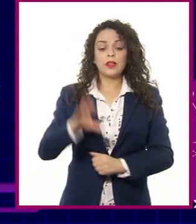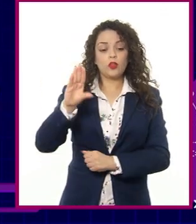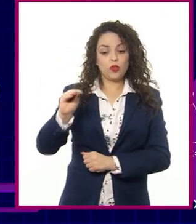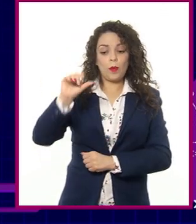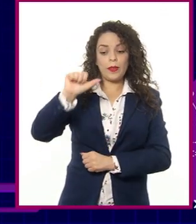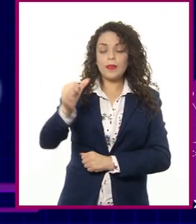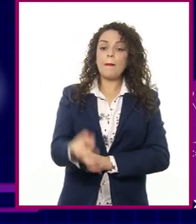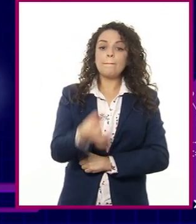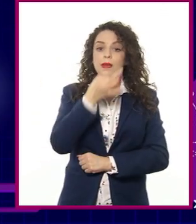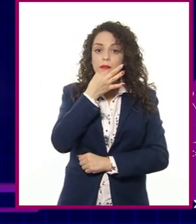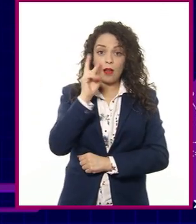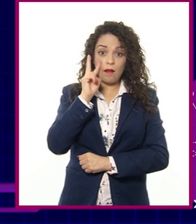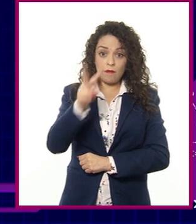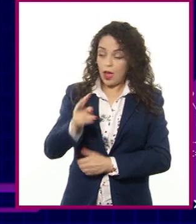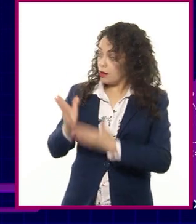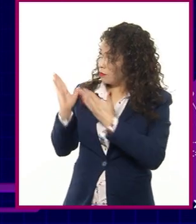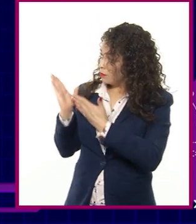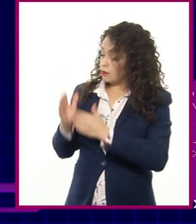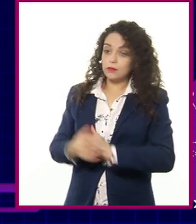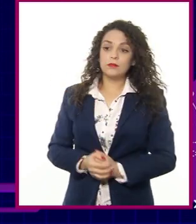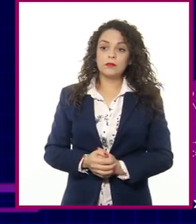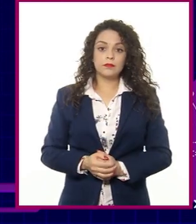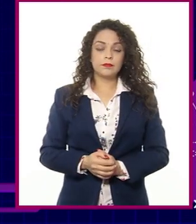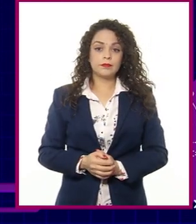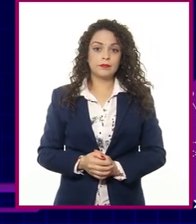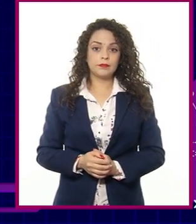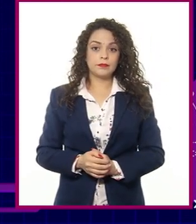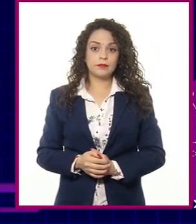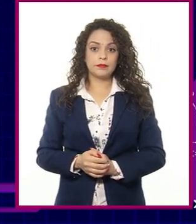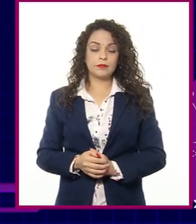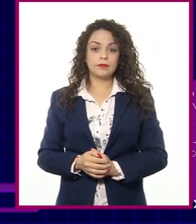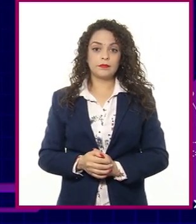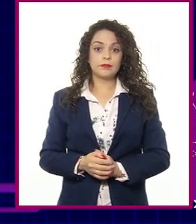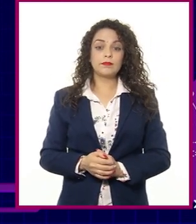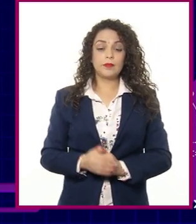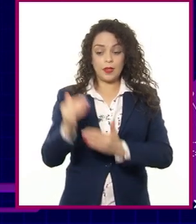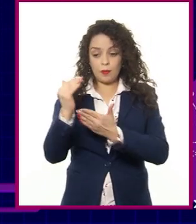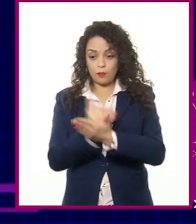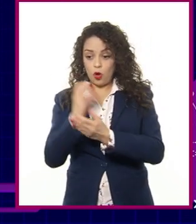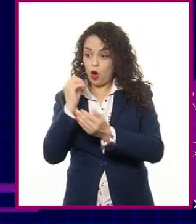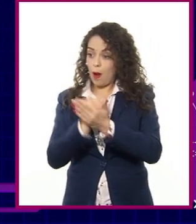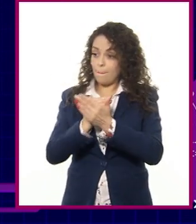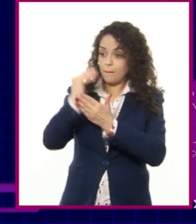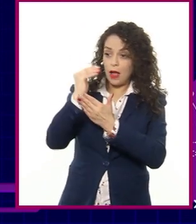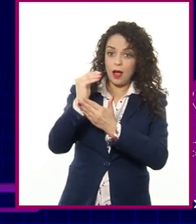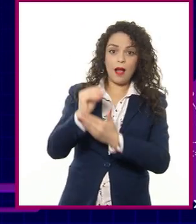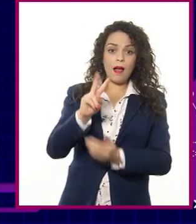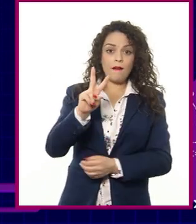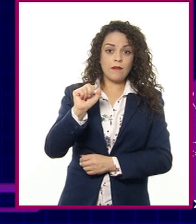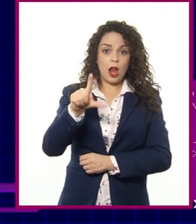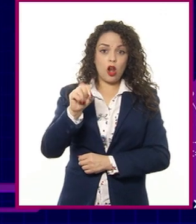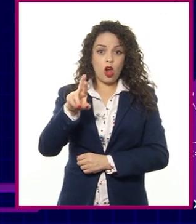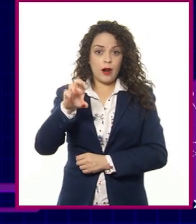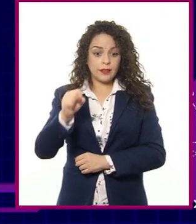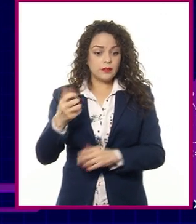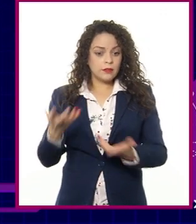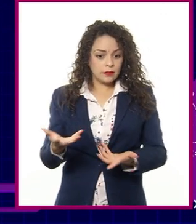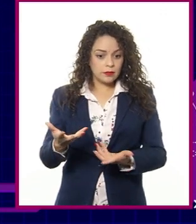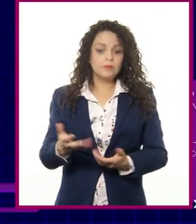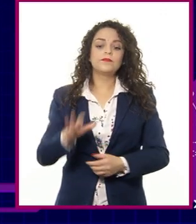96 minutos. ¿Entre qué valores mínimo y máximo osciló su presión sistólica?